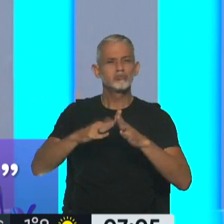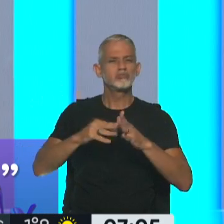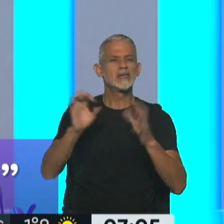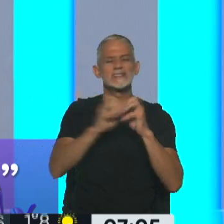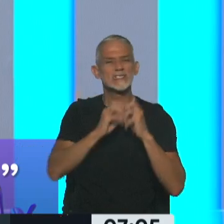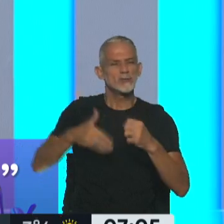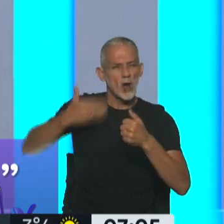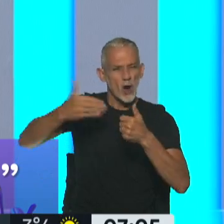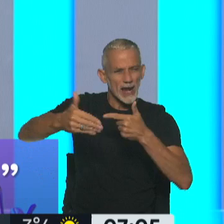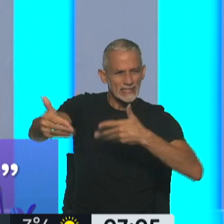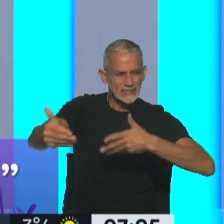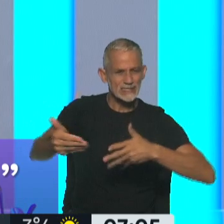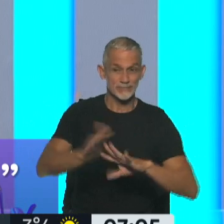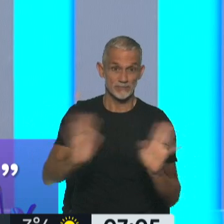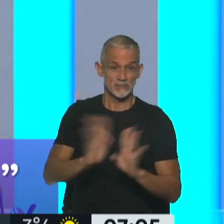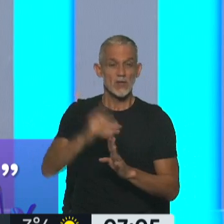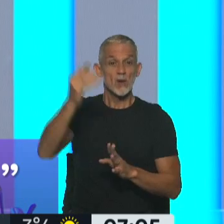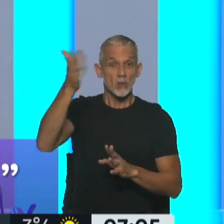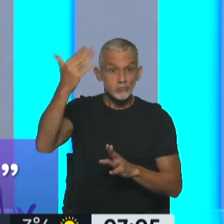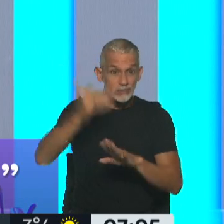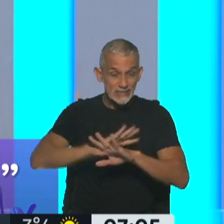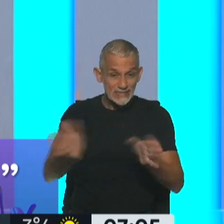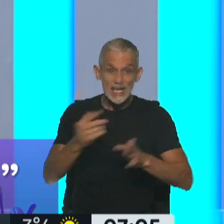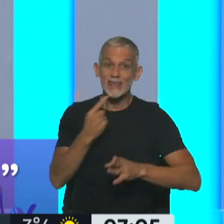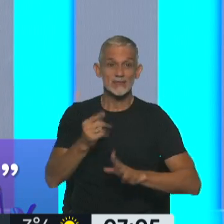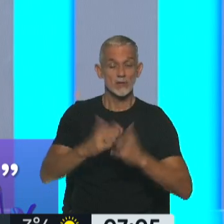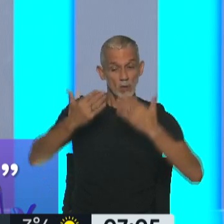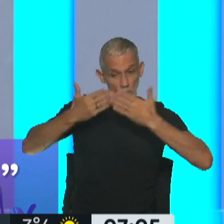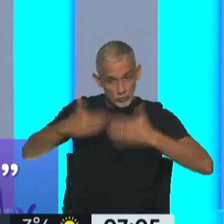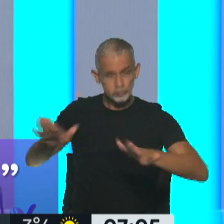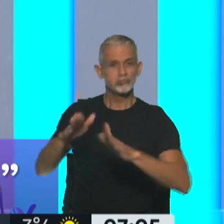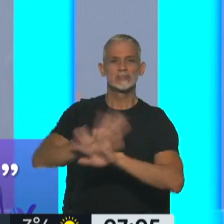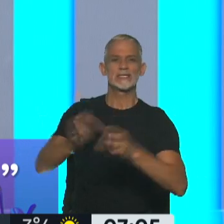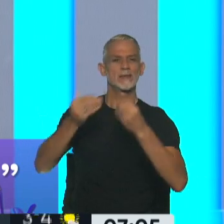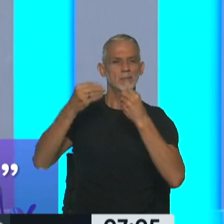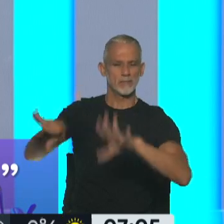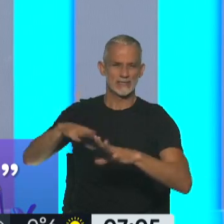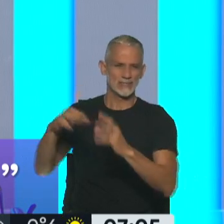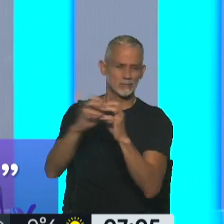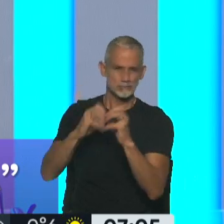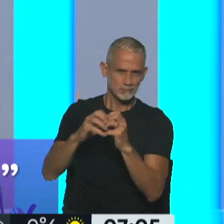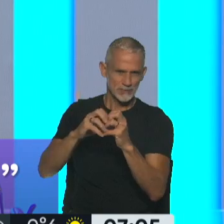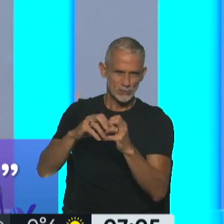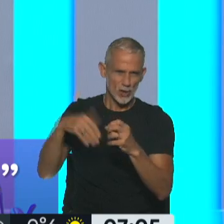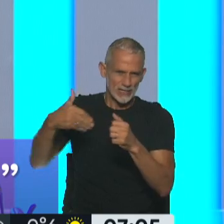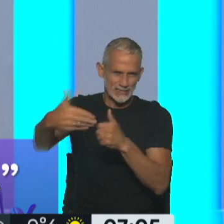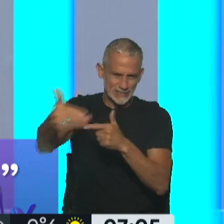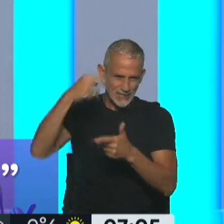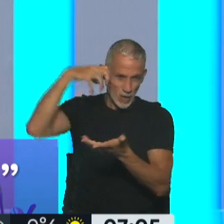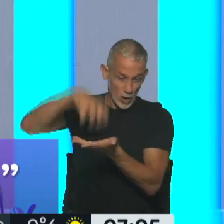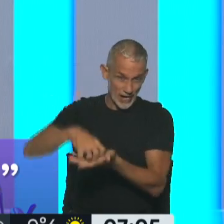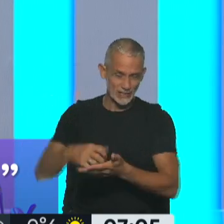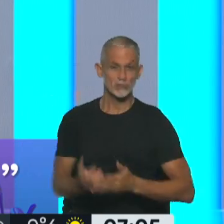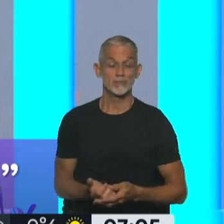ordinarias. Él termina su discurso señalando que deja inaugurado el periodo de sesiones ordinarias del Congreso Nacional, es decir,